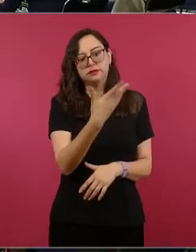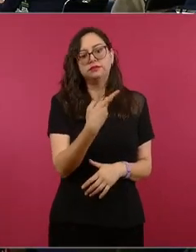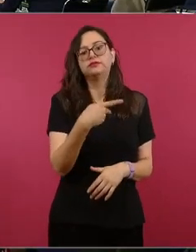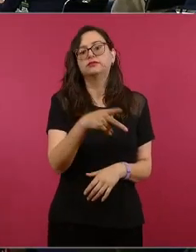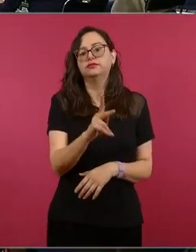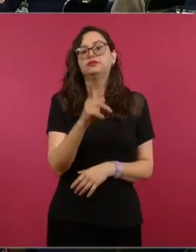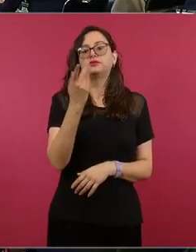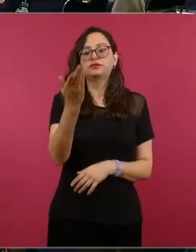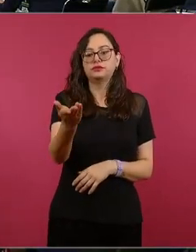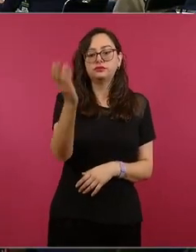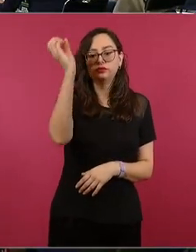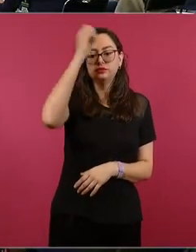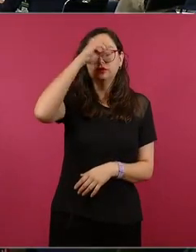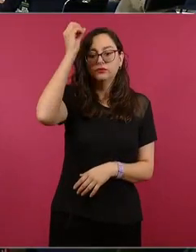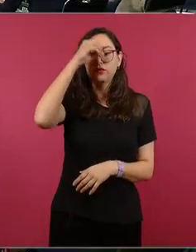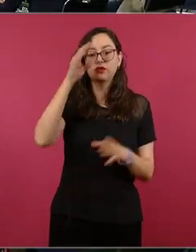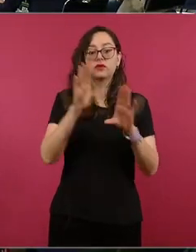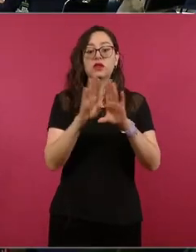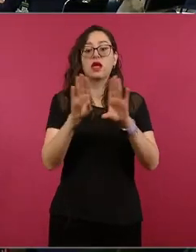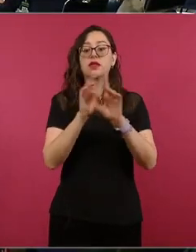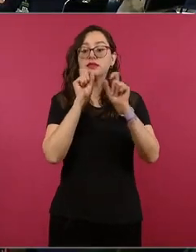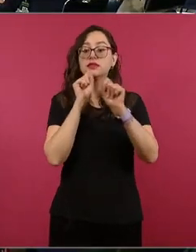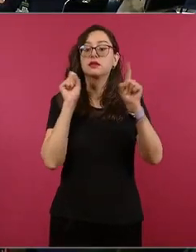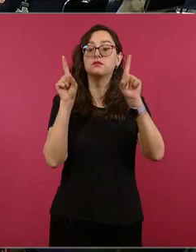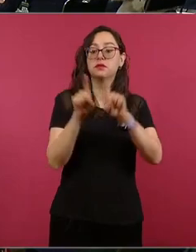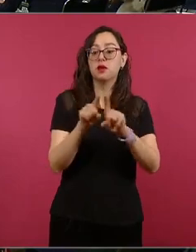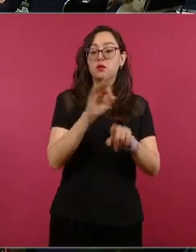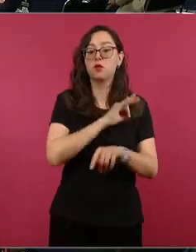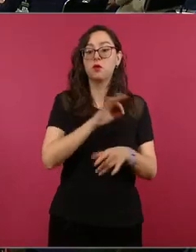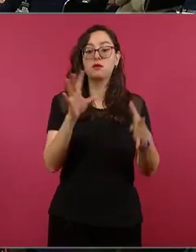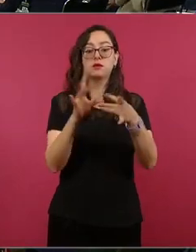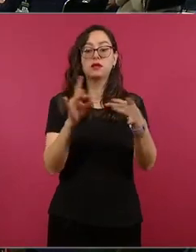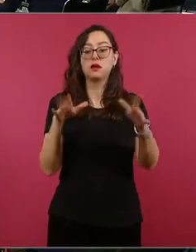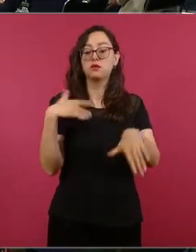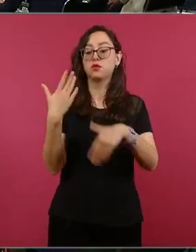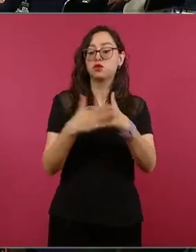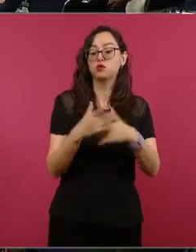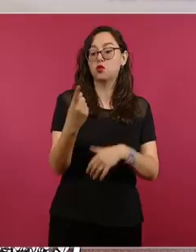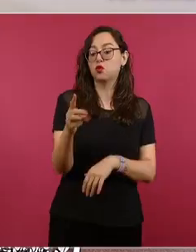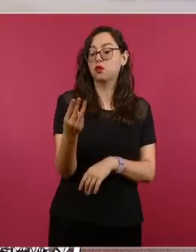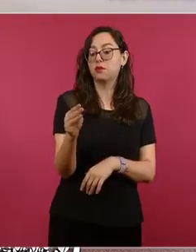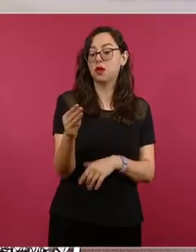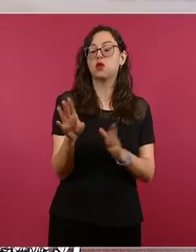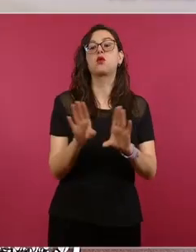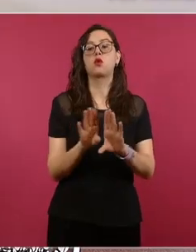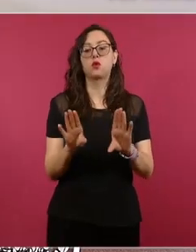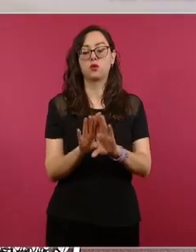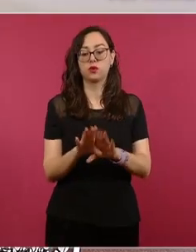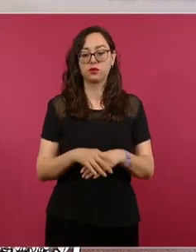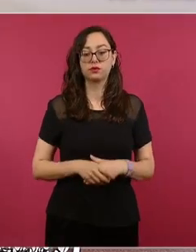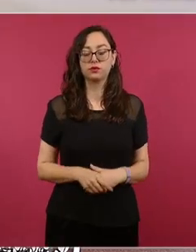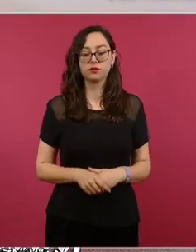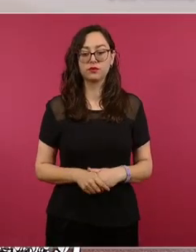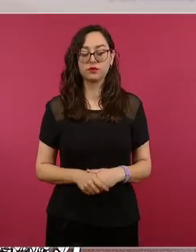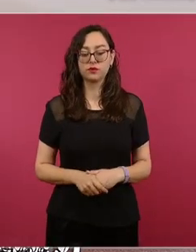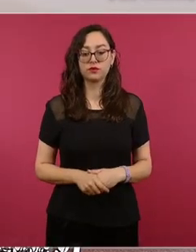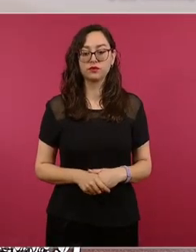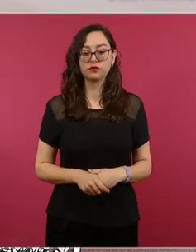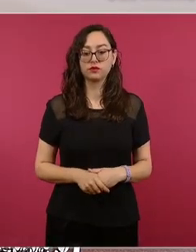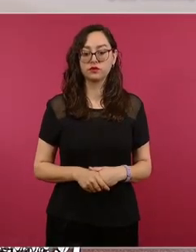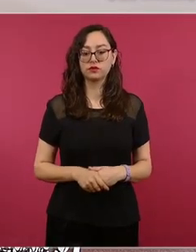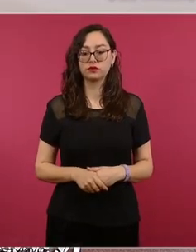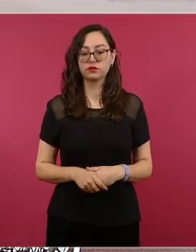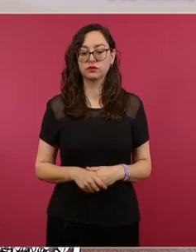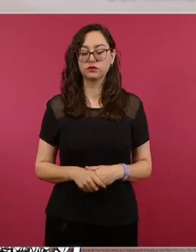platicar también cómo va a estar el evento del 1 de mayo. Gracias. Bueno, pues que celebro, ¿no?, que la Suprema